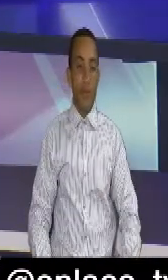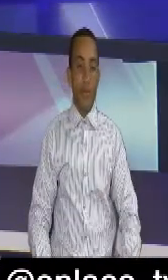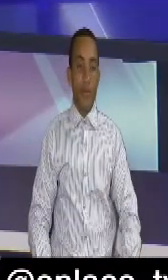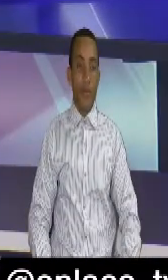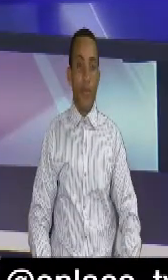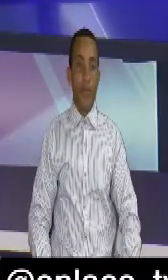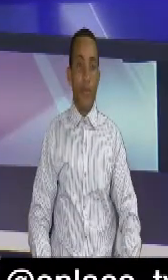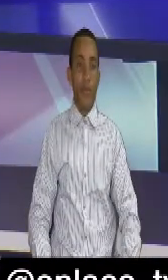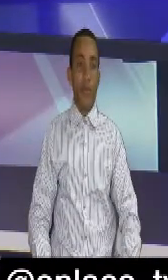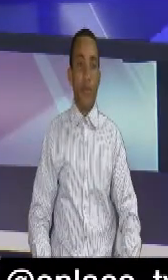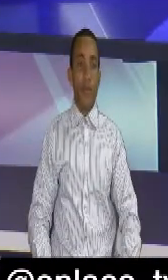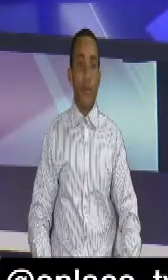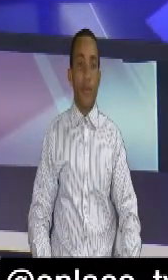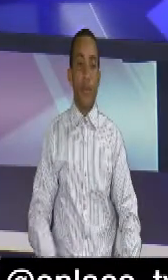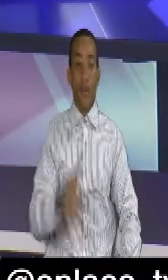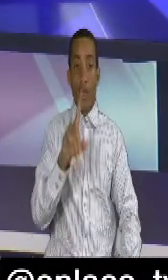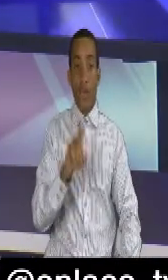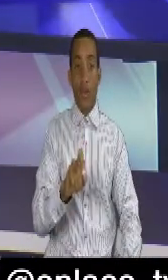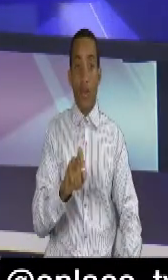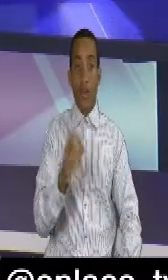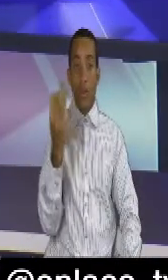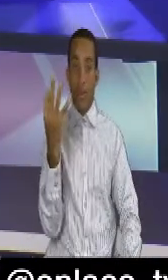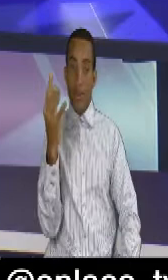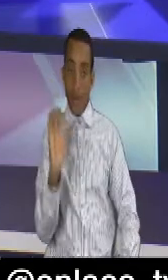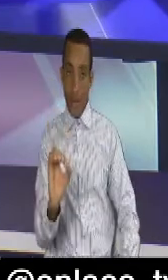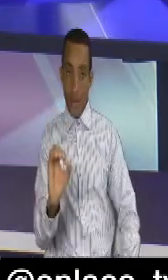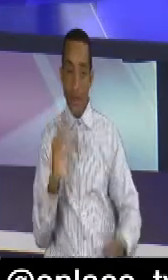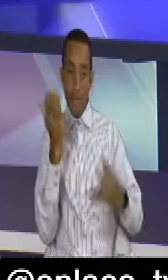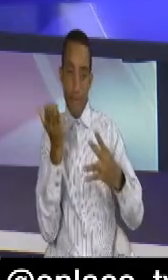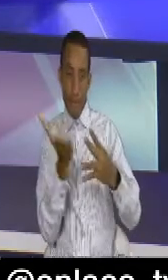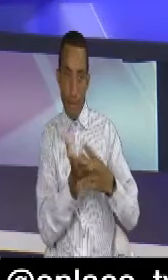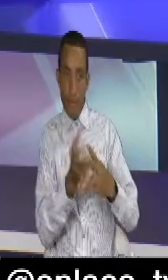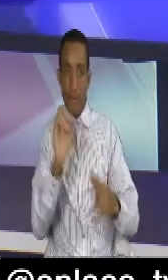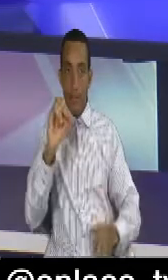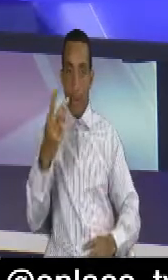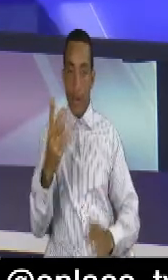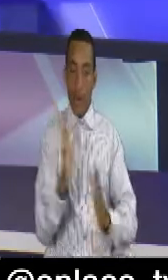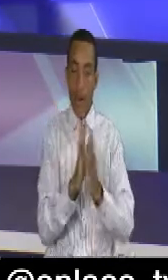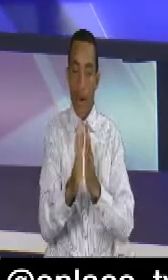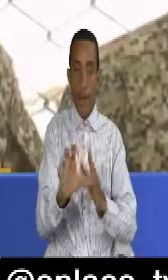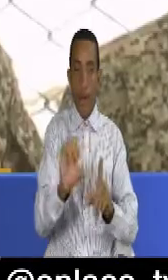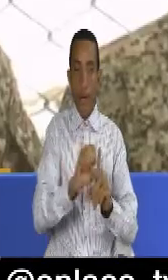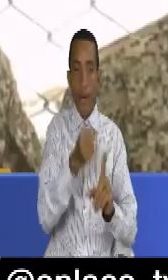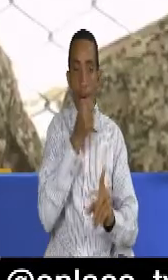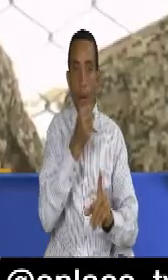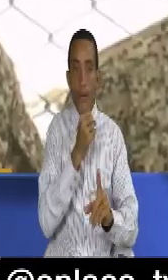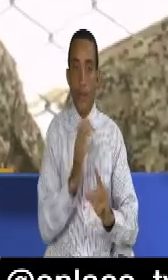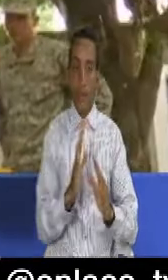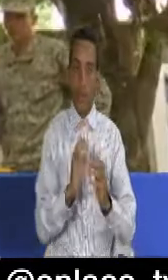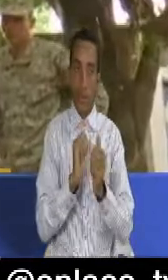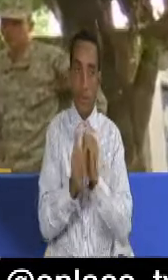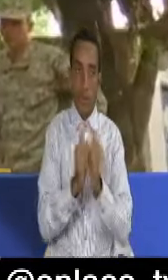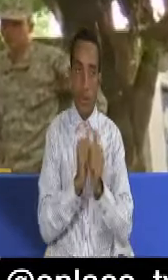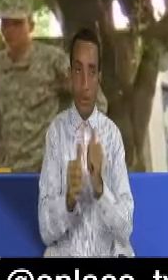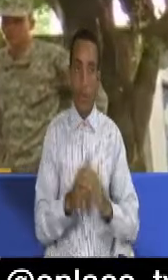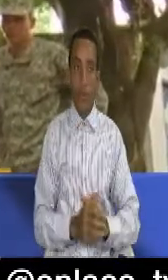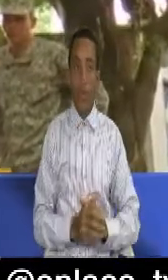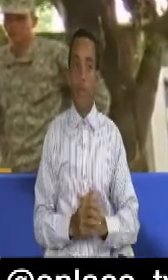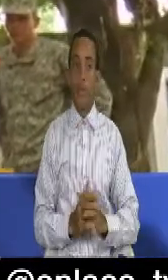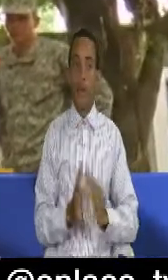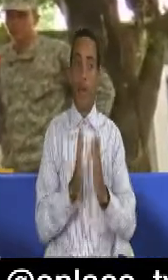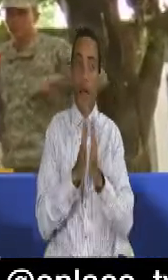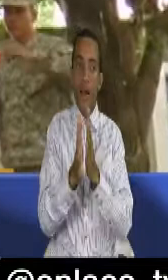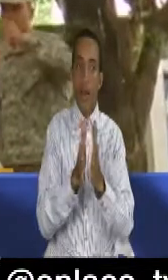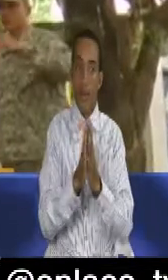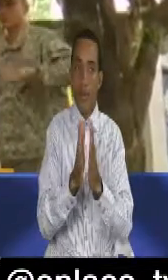6:30 minutos de la tarde, es momento de una segunda pausa en Enlace Noticias. Al volver en deportes, les estaremos contando sobre